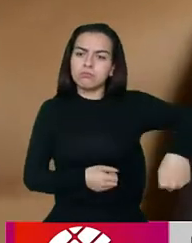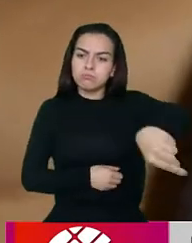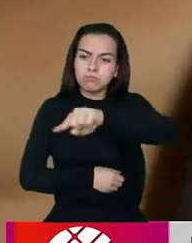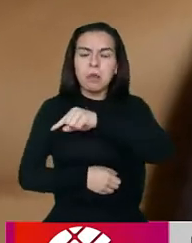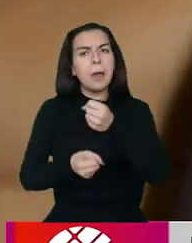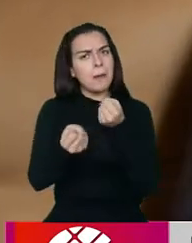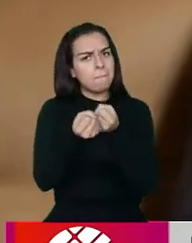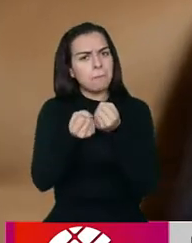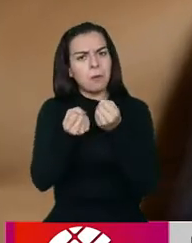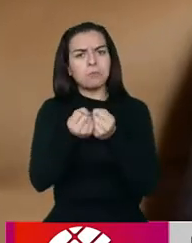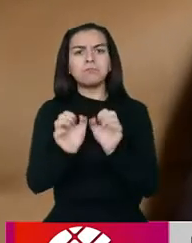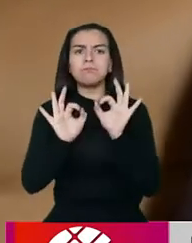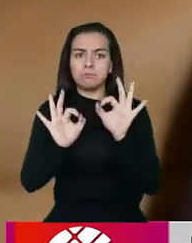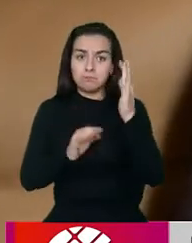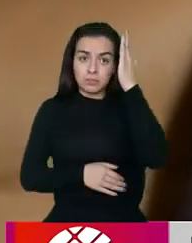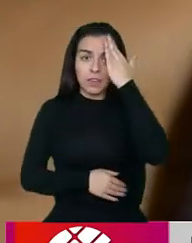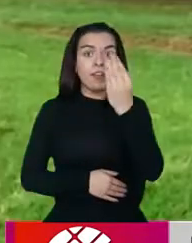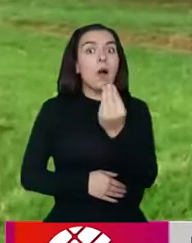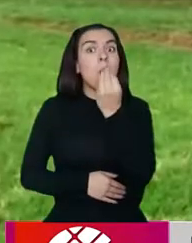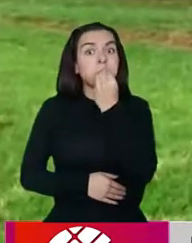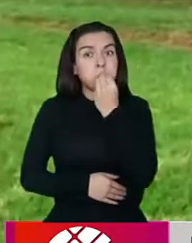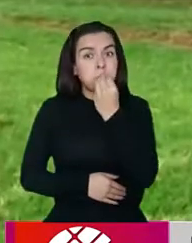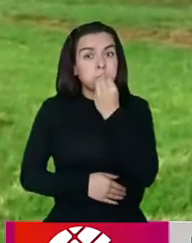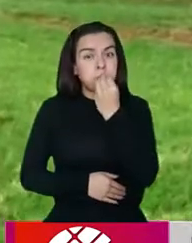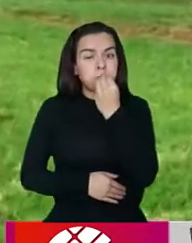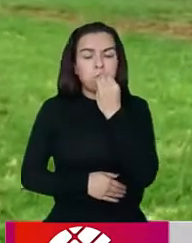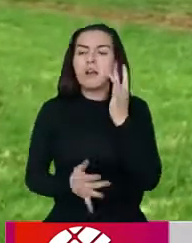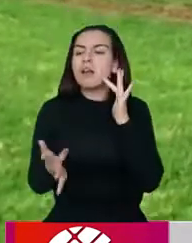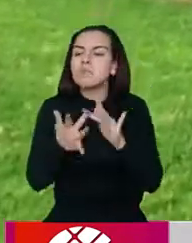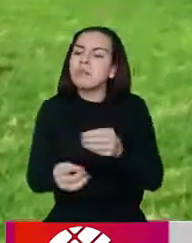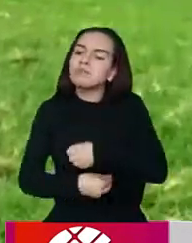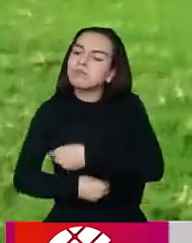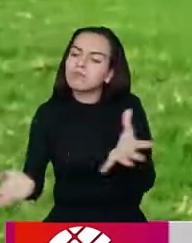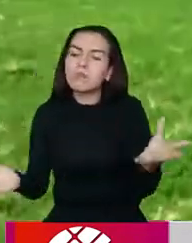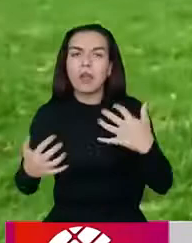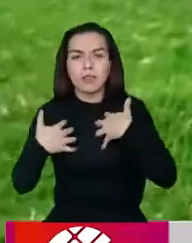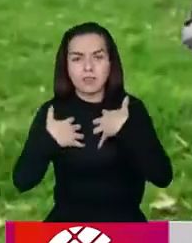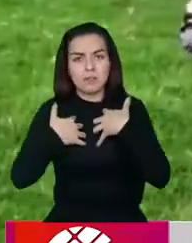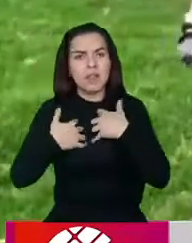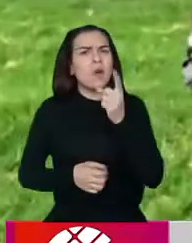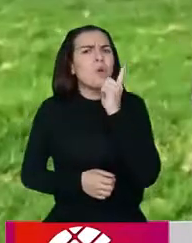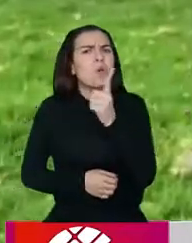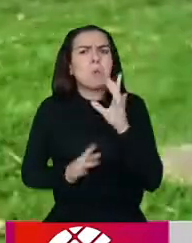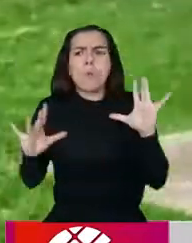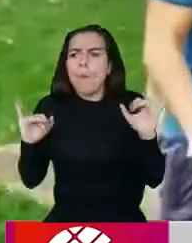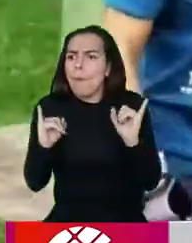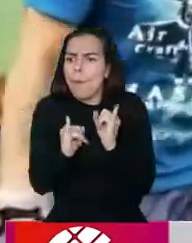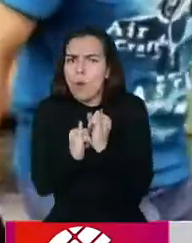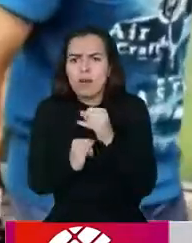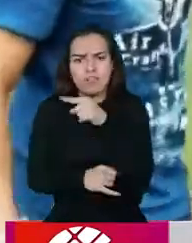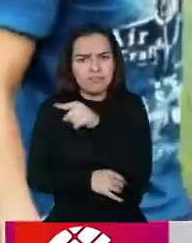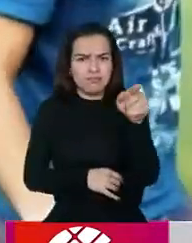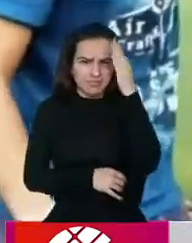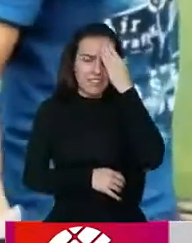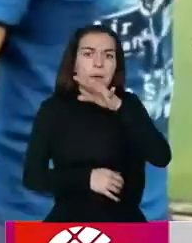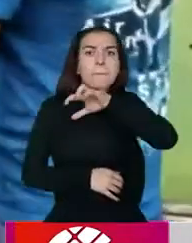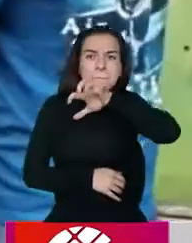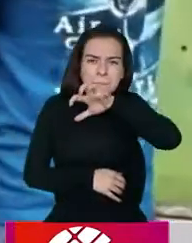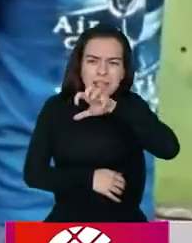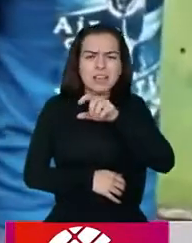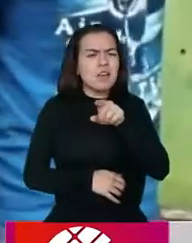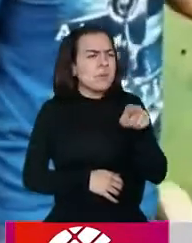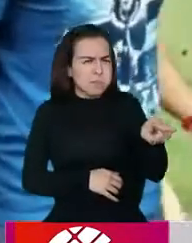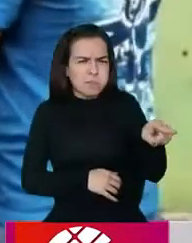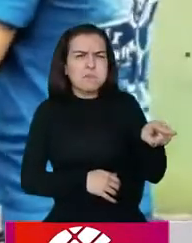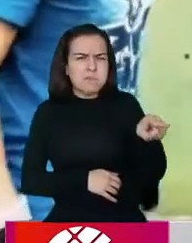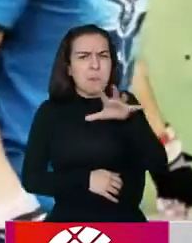llevarle alimento a los animalitos. Están muy, muy desnutridos, como este perrito. Por ahí hay otro amarillito, como el que está allá atrás, que